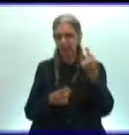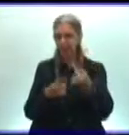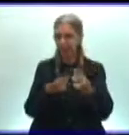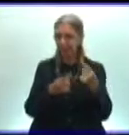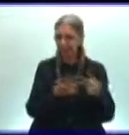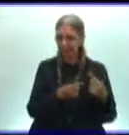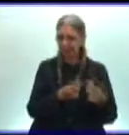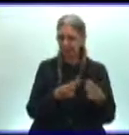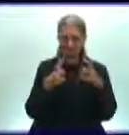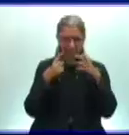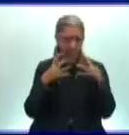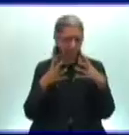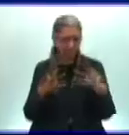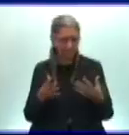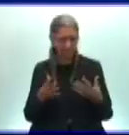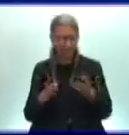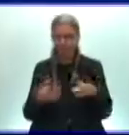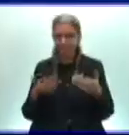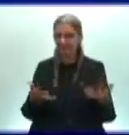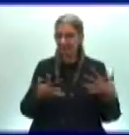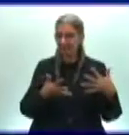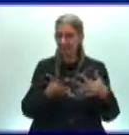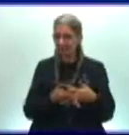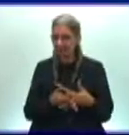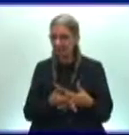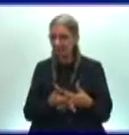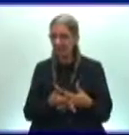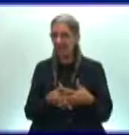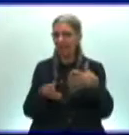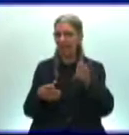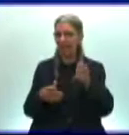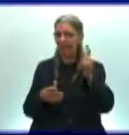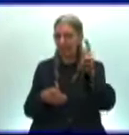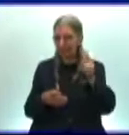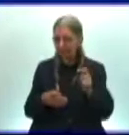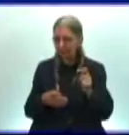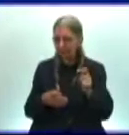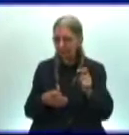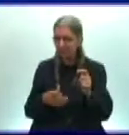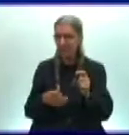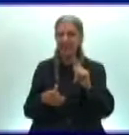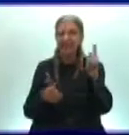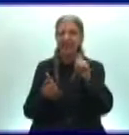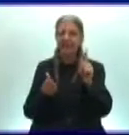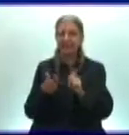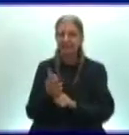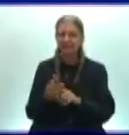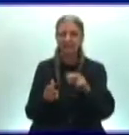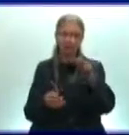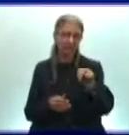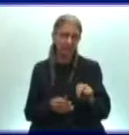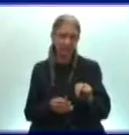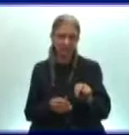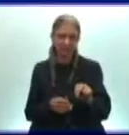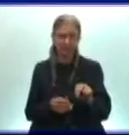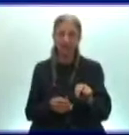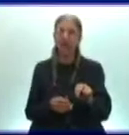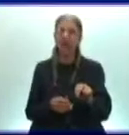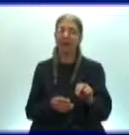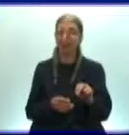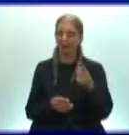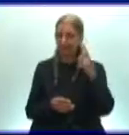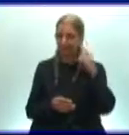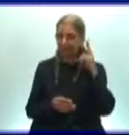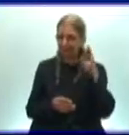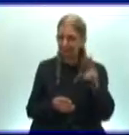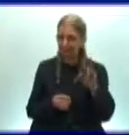y es lo relacionado con los átomos. ¿Por qué decimos que los átomos son eléctricamente neutros? Recuerden que